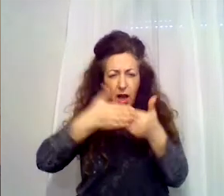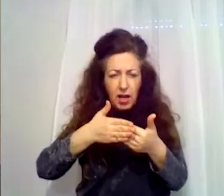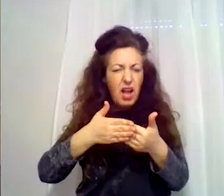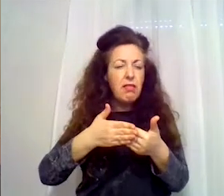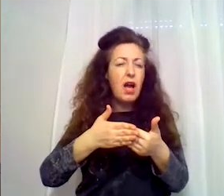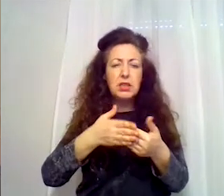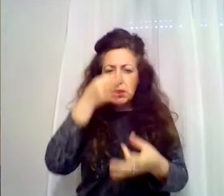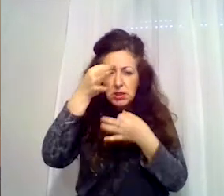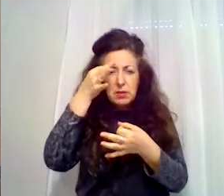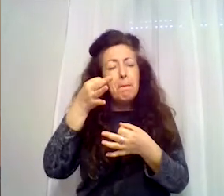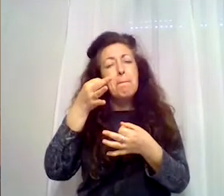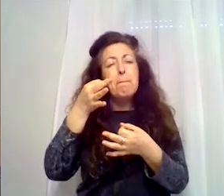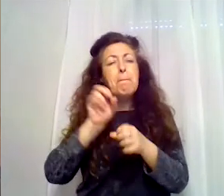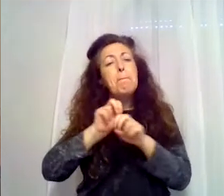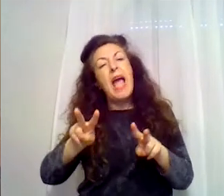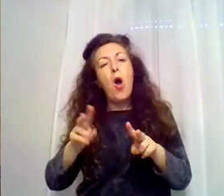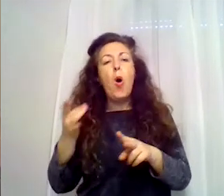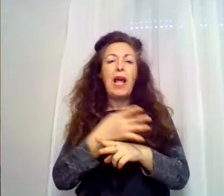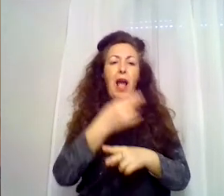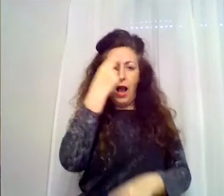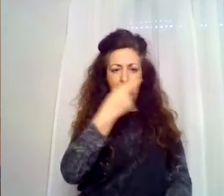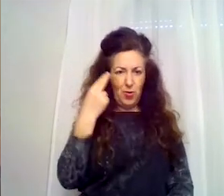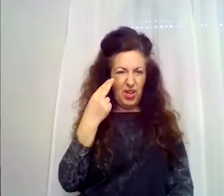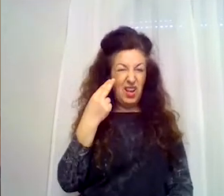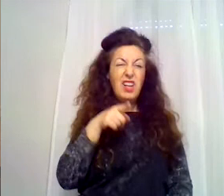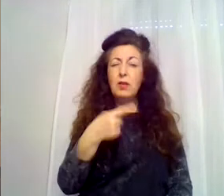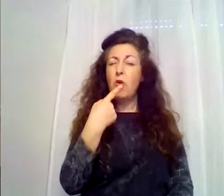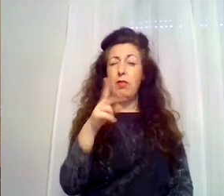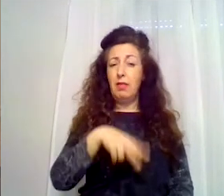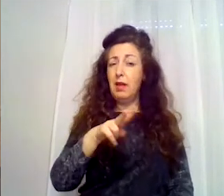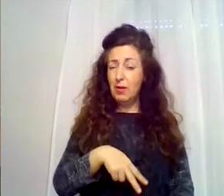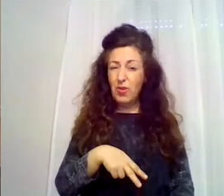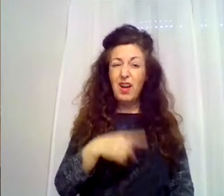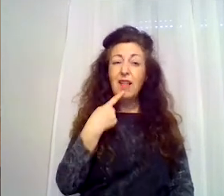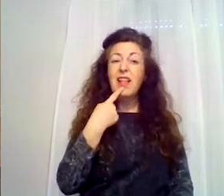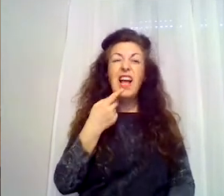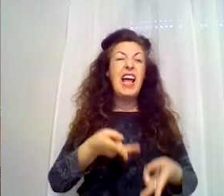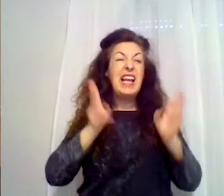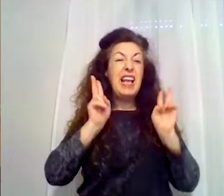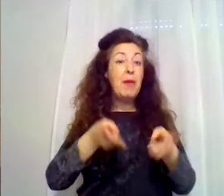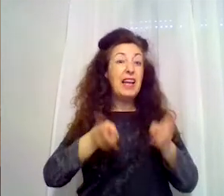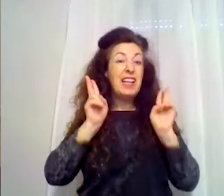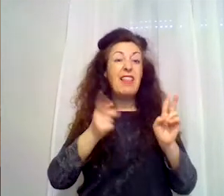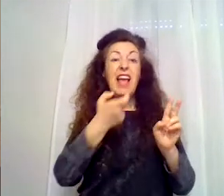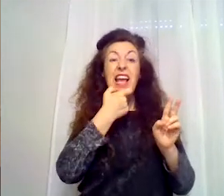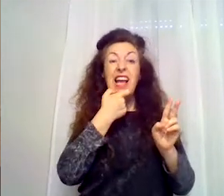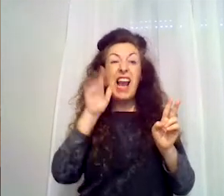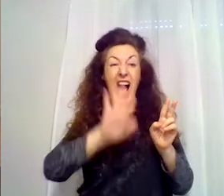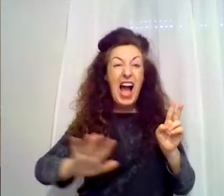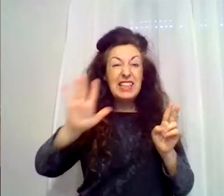no hay un testimonio grabado que en su momento podremos oír. Y creo que, en